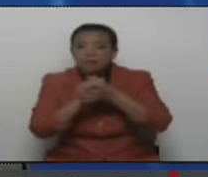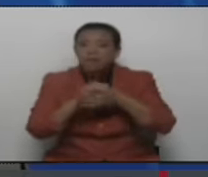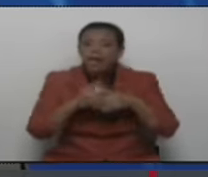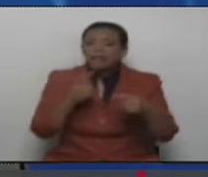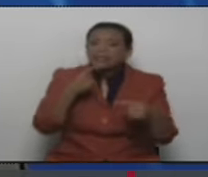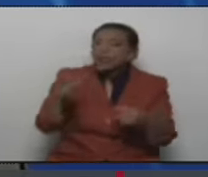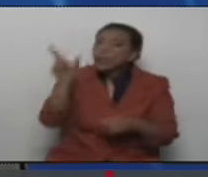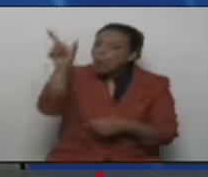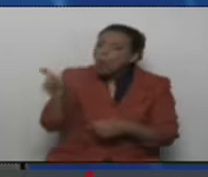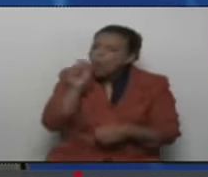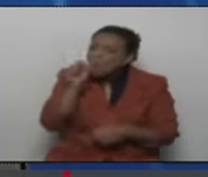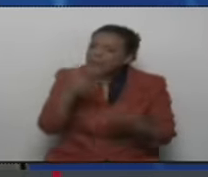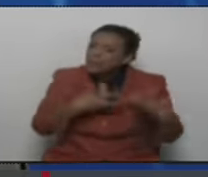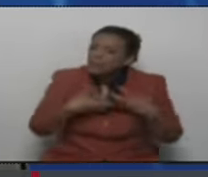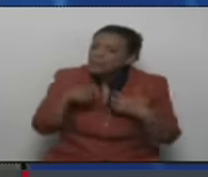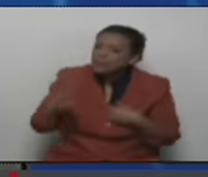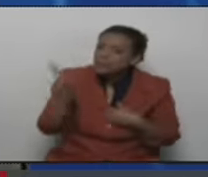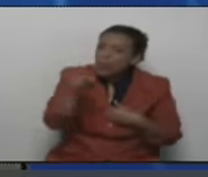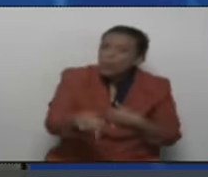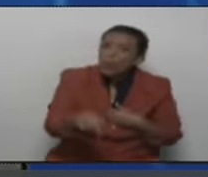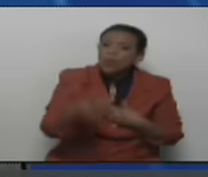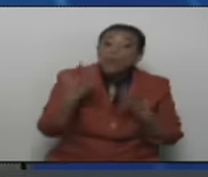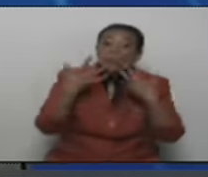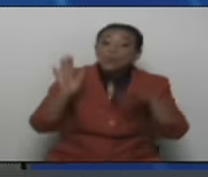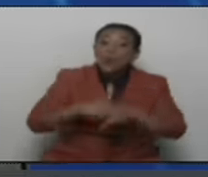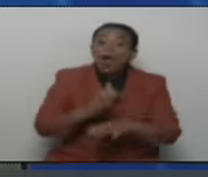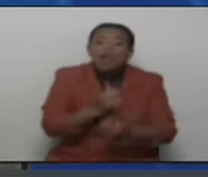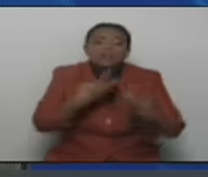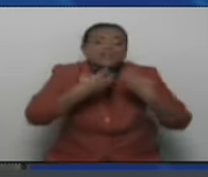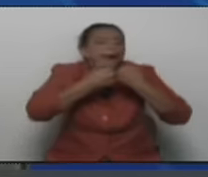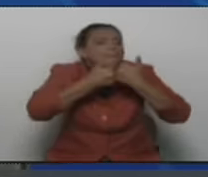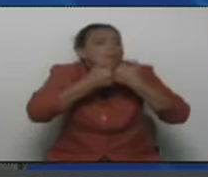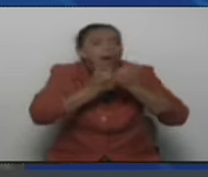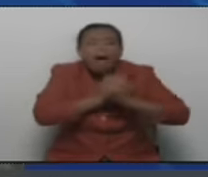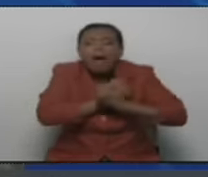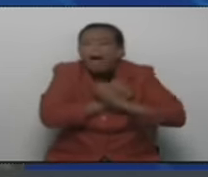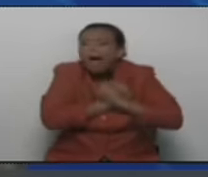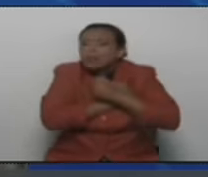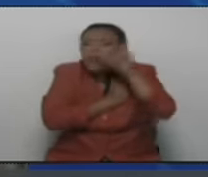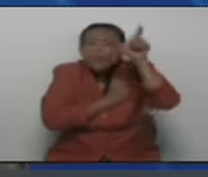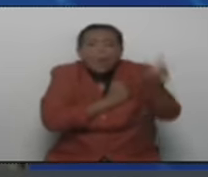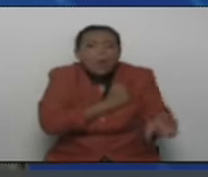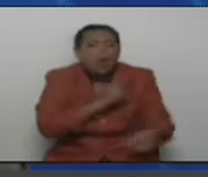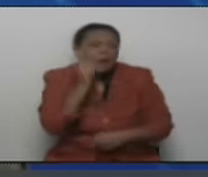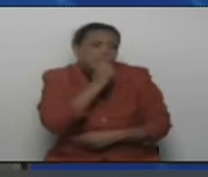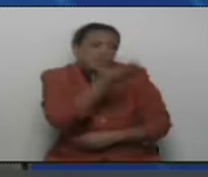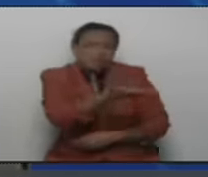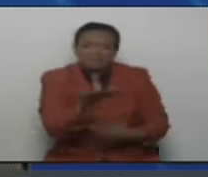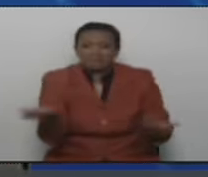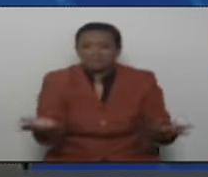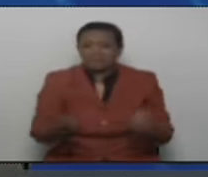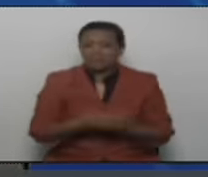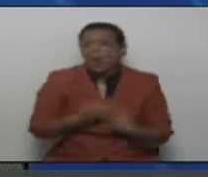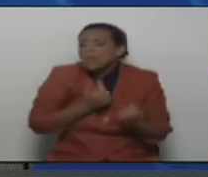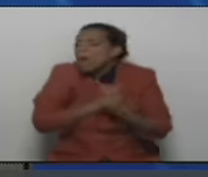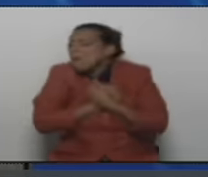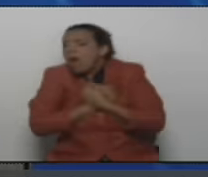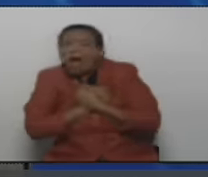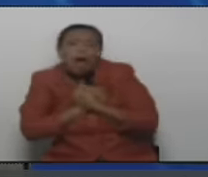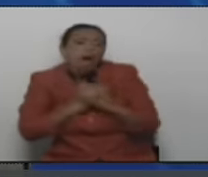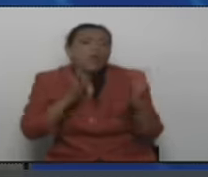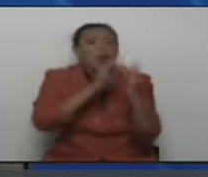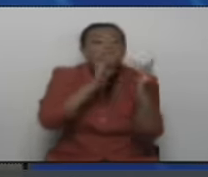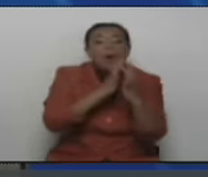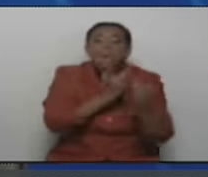que él estaba en Venezuela porque estaba muy enamorado de esta señora. Y por